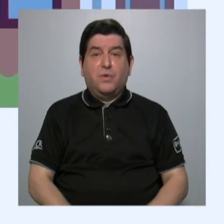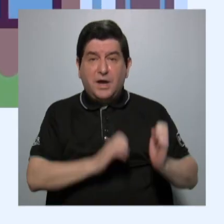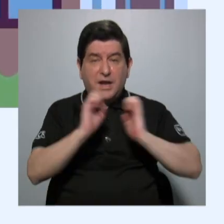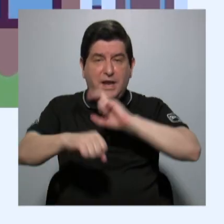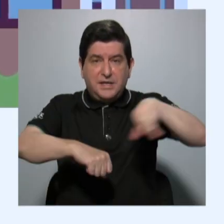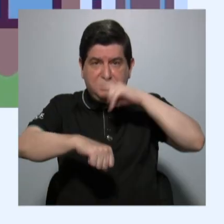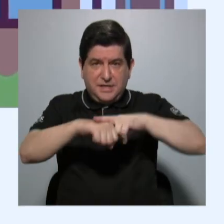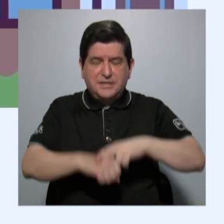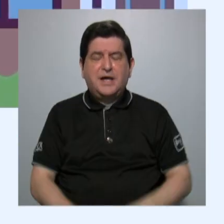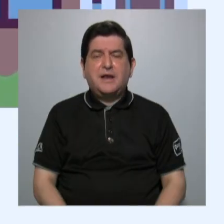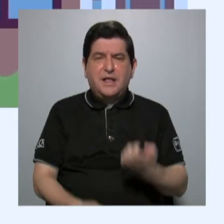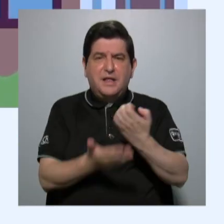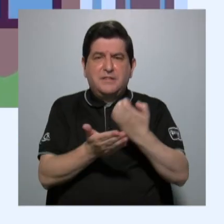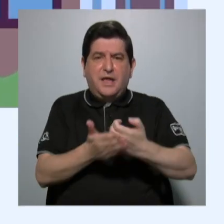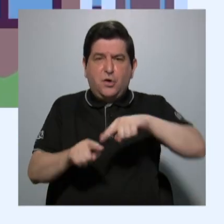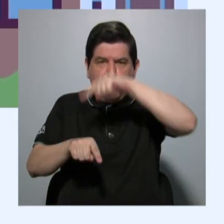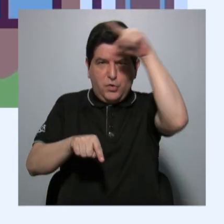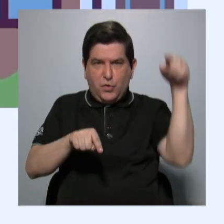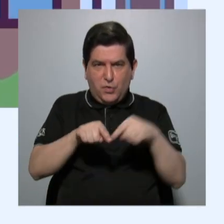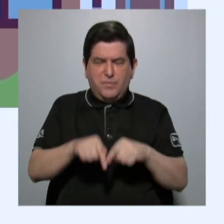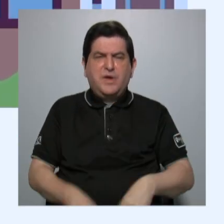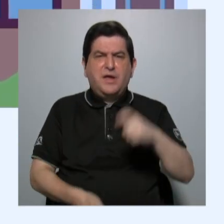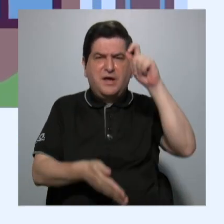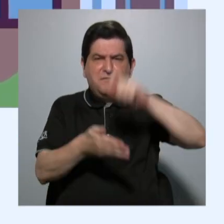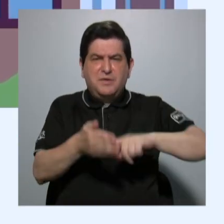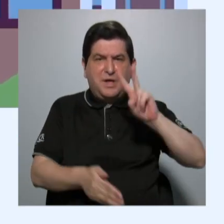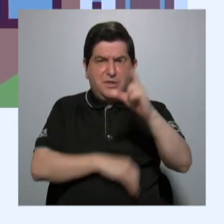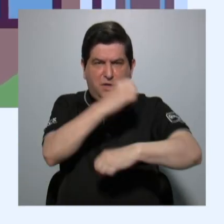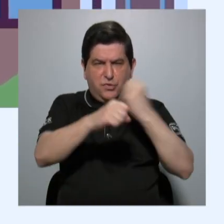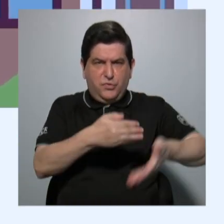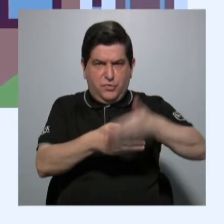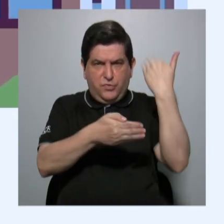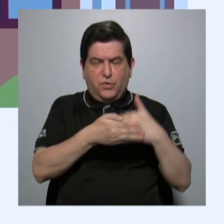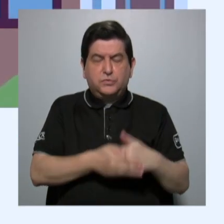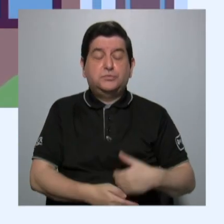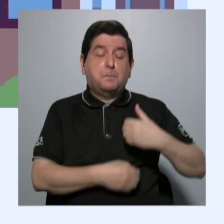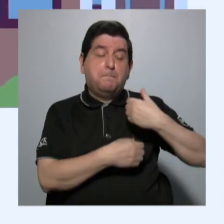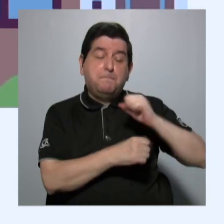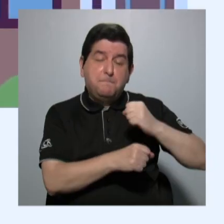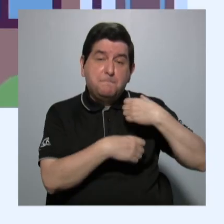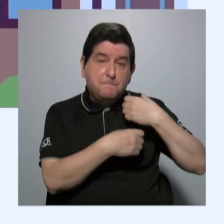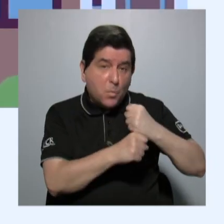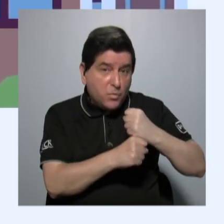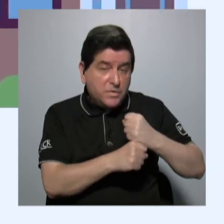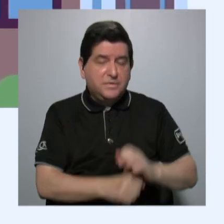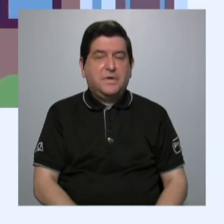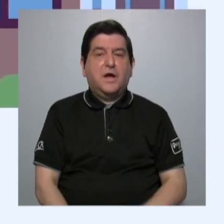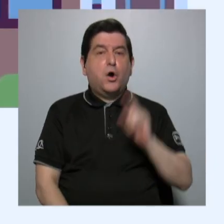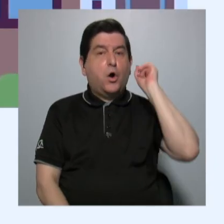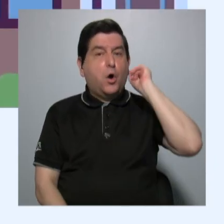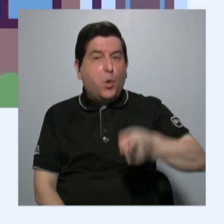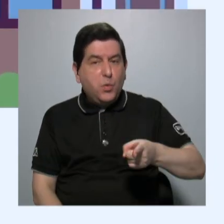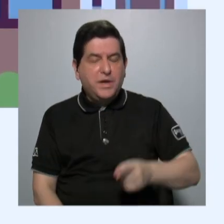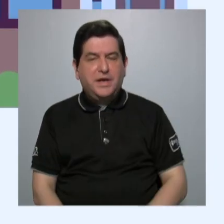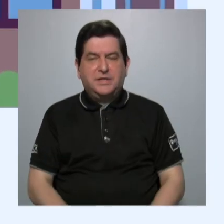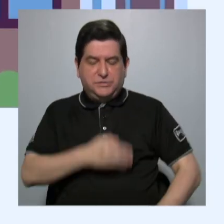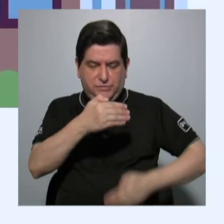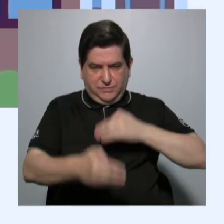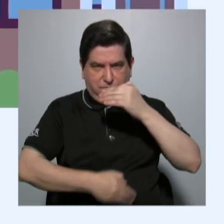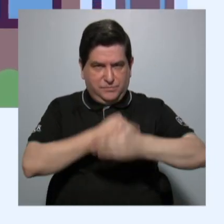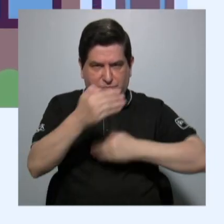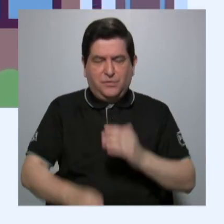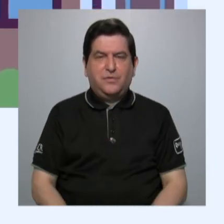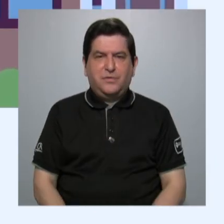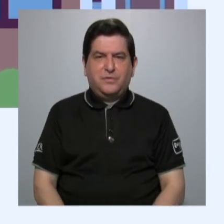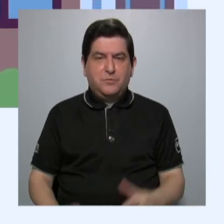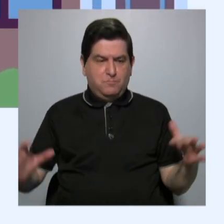la Estrategia Nacional de Economía Circular, que se firmó justo hace 2 años, que dice que las municipalidades están obligadas a hacer este